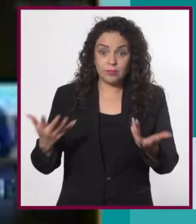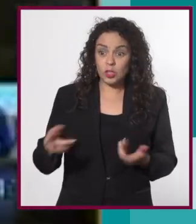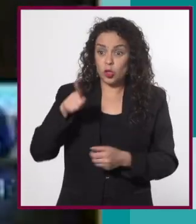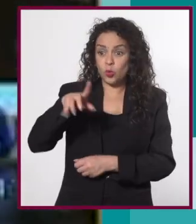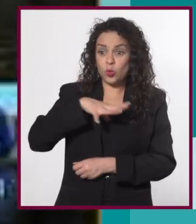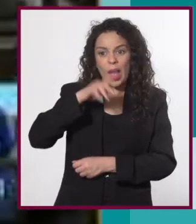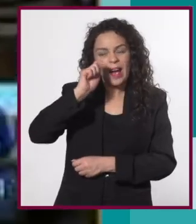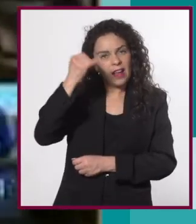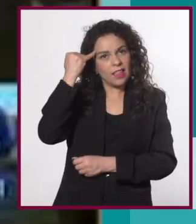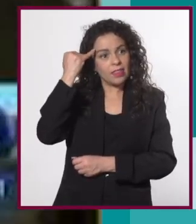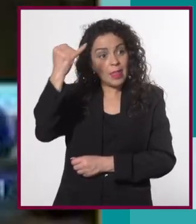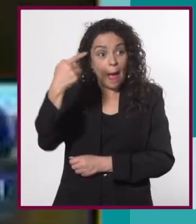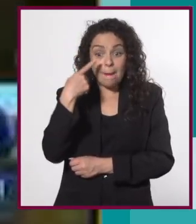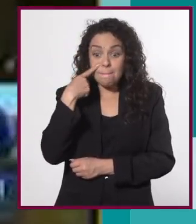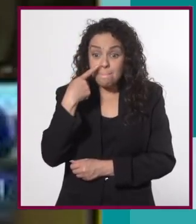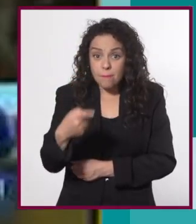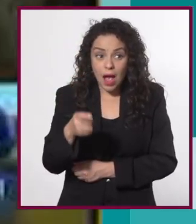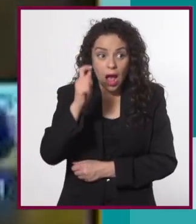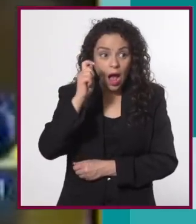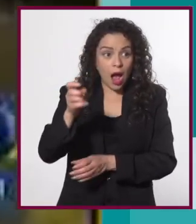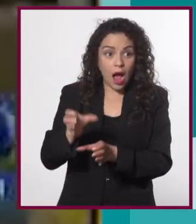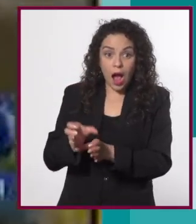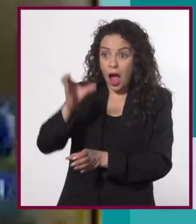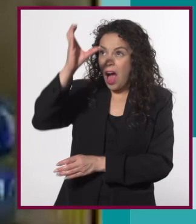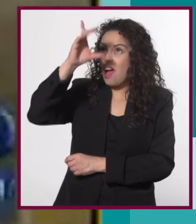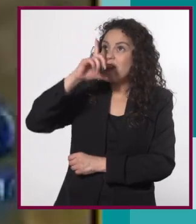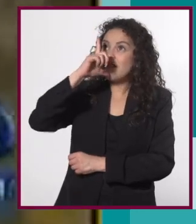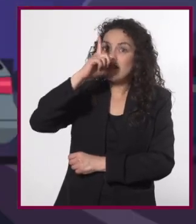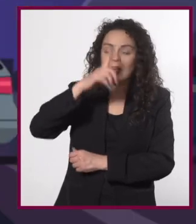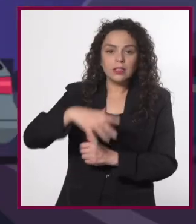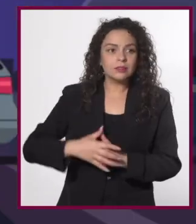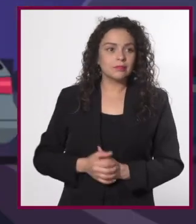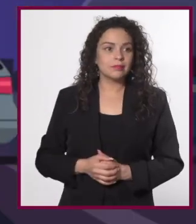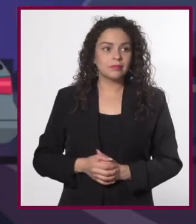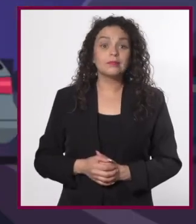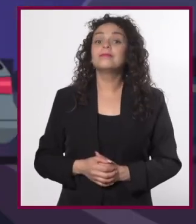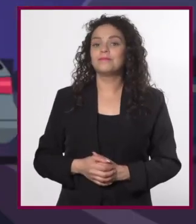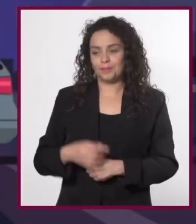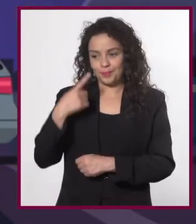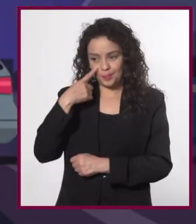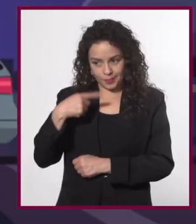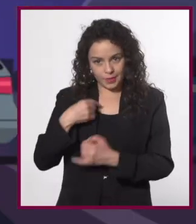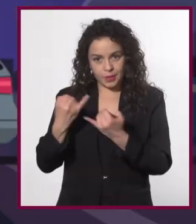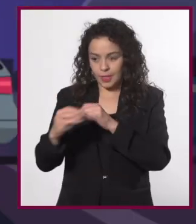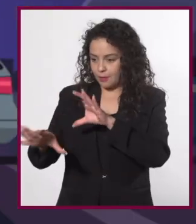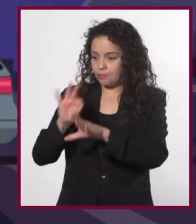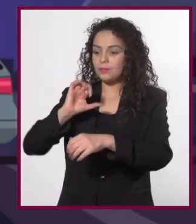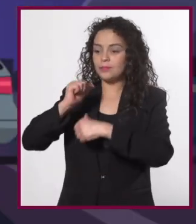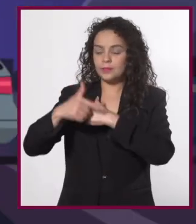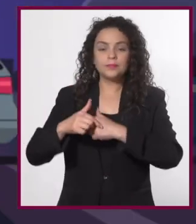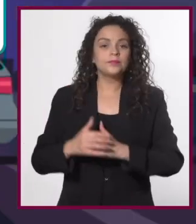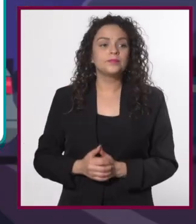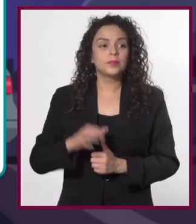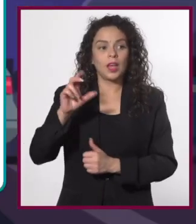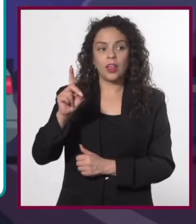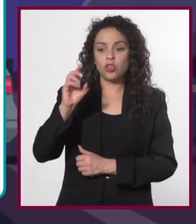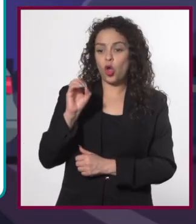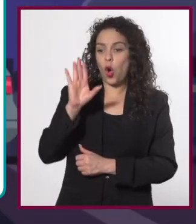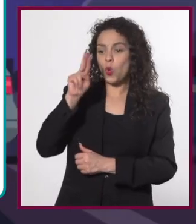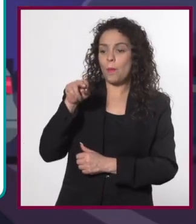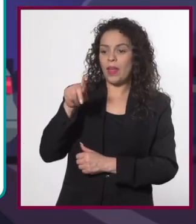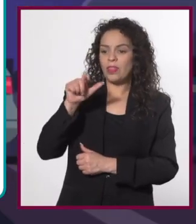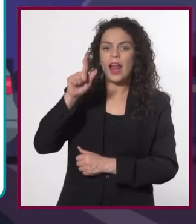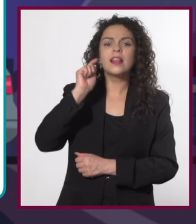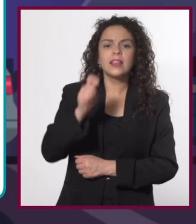tú tengas una idea, mira este poste de luz. ¡Ay! Mira, yo también encontré algo. Documental viene de